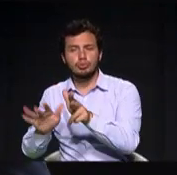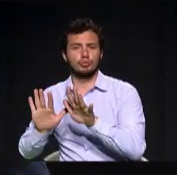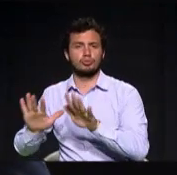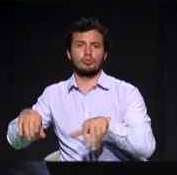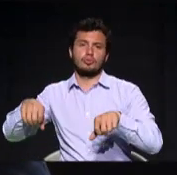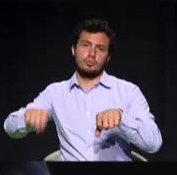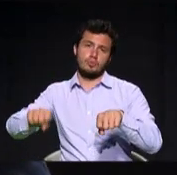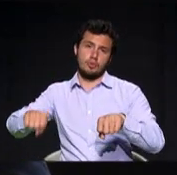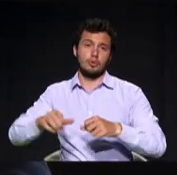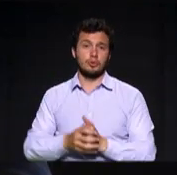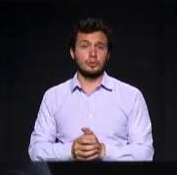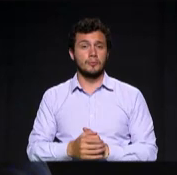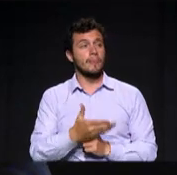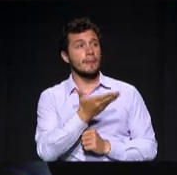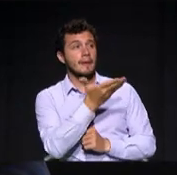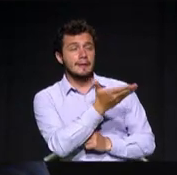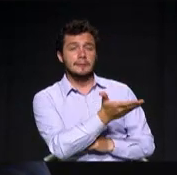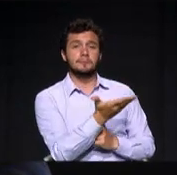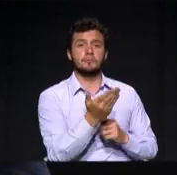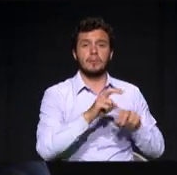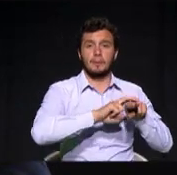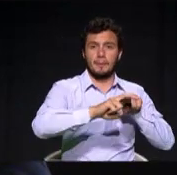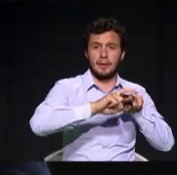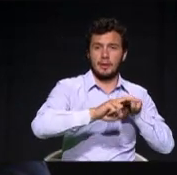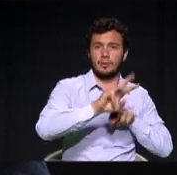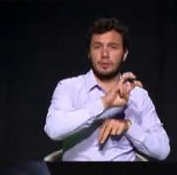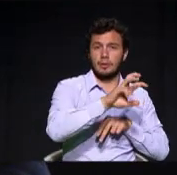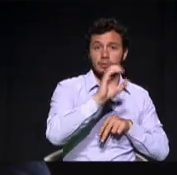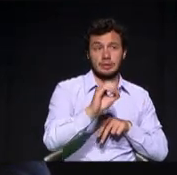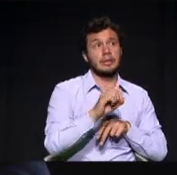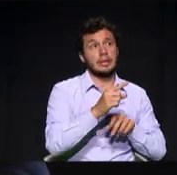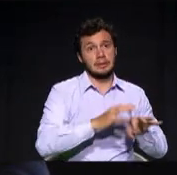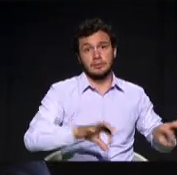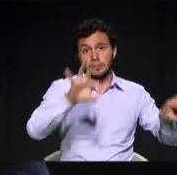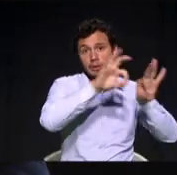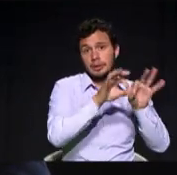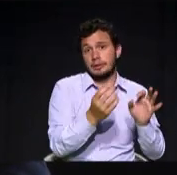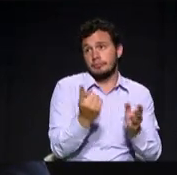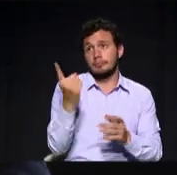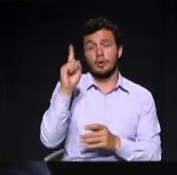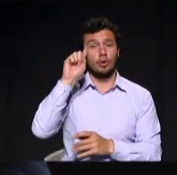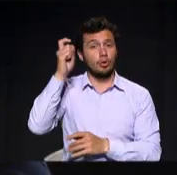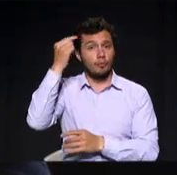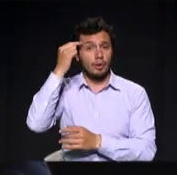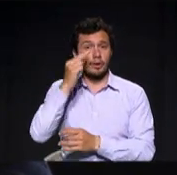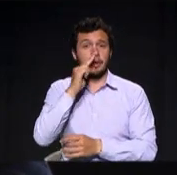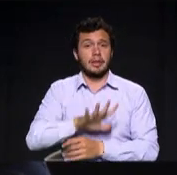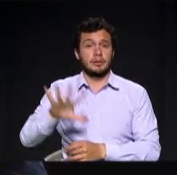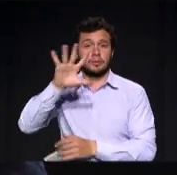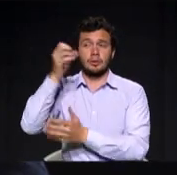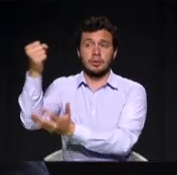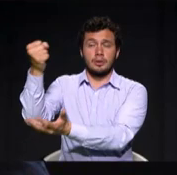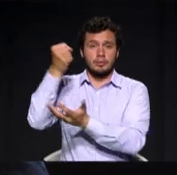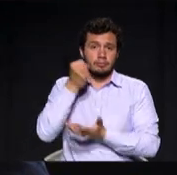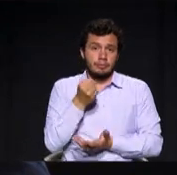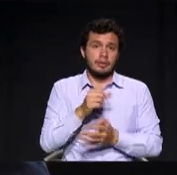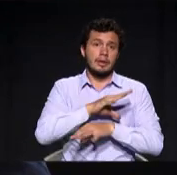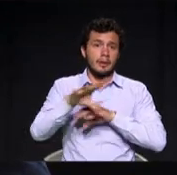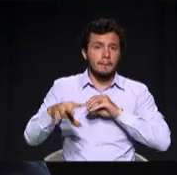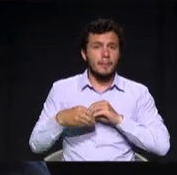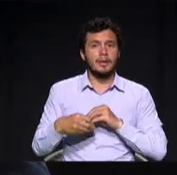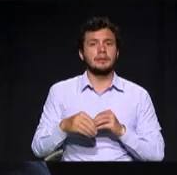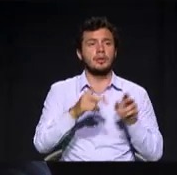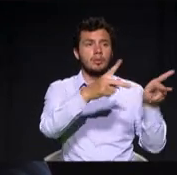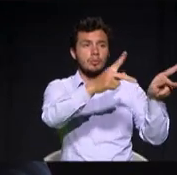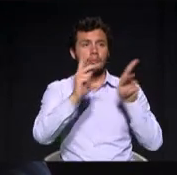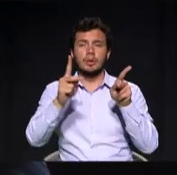financiación del gobierno nacional hay que hacerlo en intercambios viales hay que hacer los puentes al menos unos seis u ocho puentes que conecten el occidente y